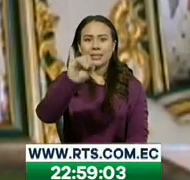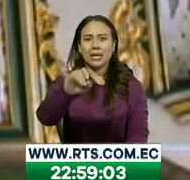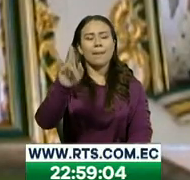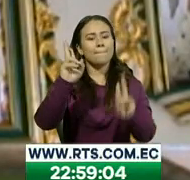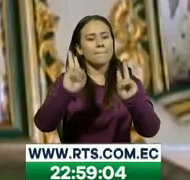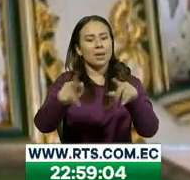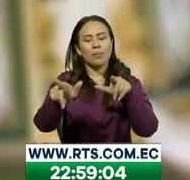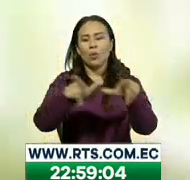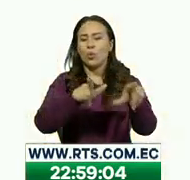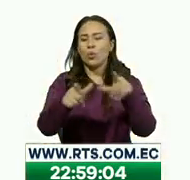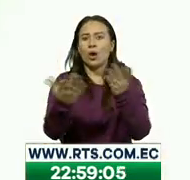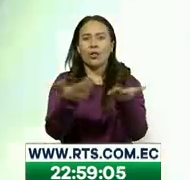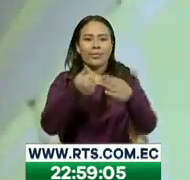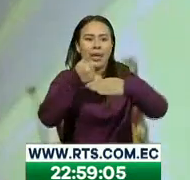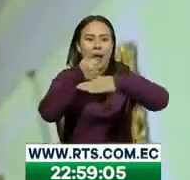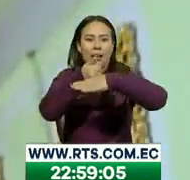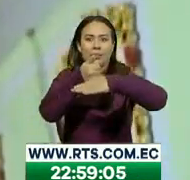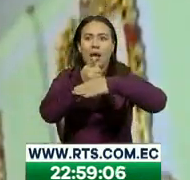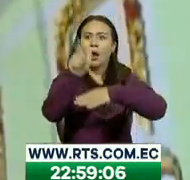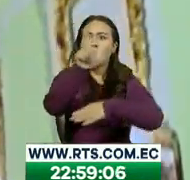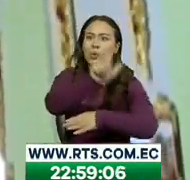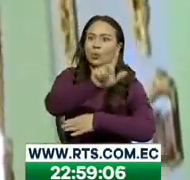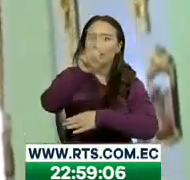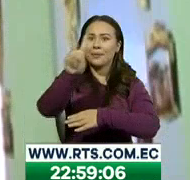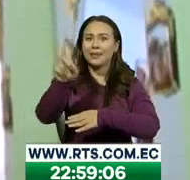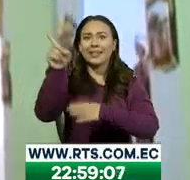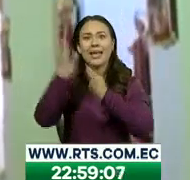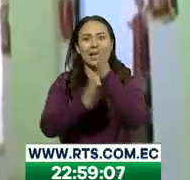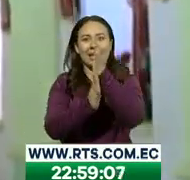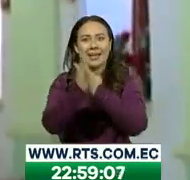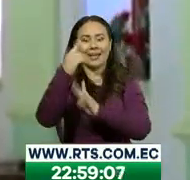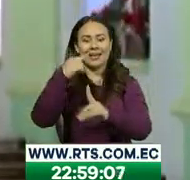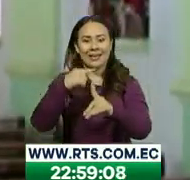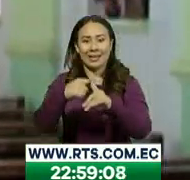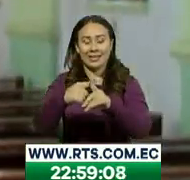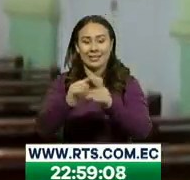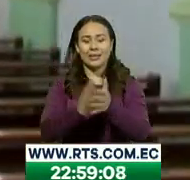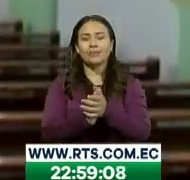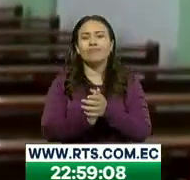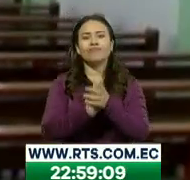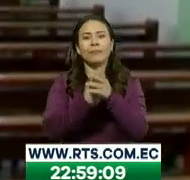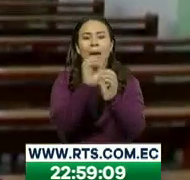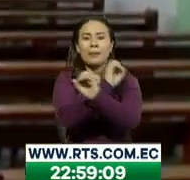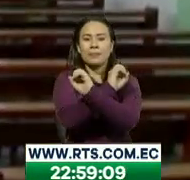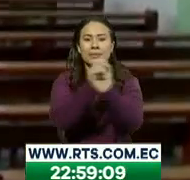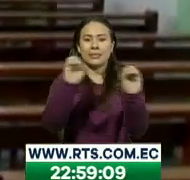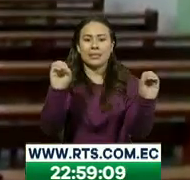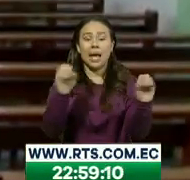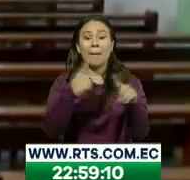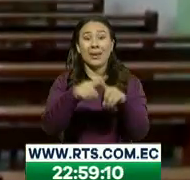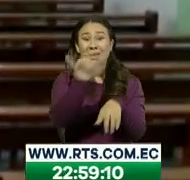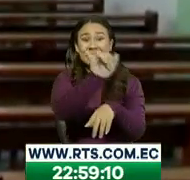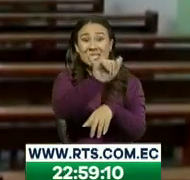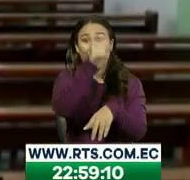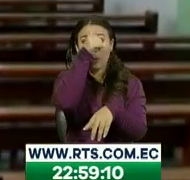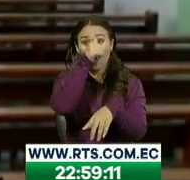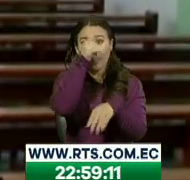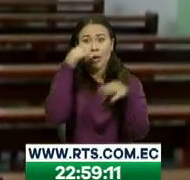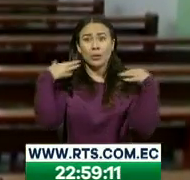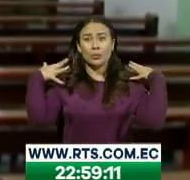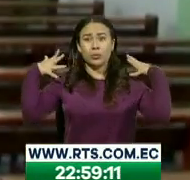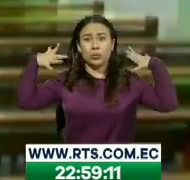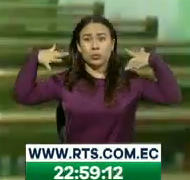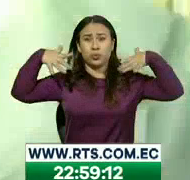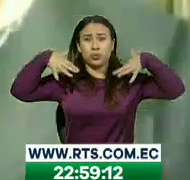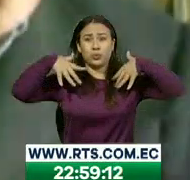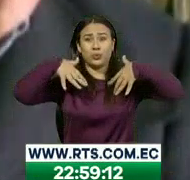lugar, en el altar. De lunes a viernes la iglesia que lleva el mismo nombre de la escultura está vacía. Pero el fin de semana toda la parroquia